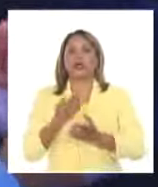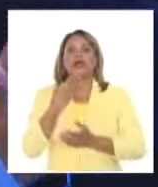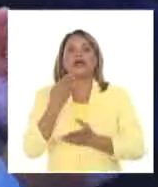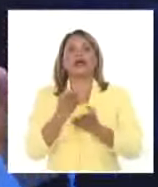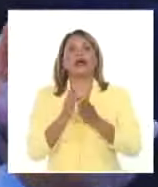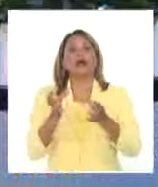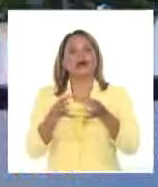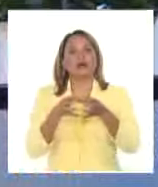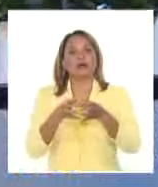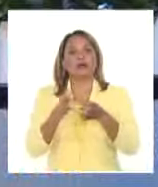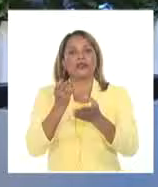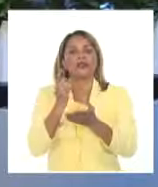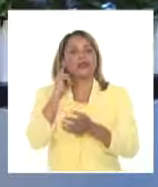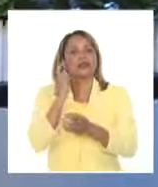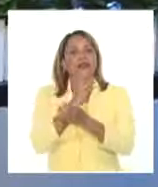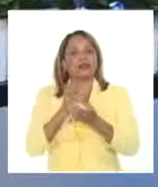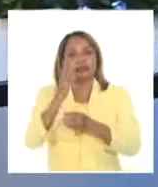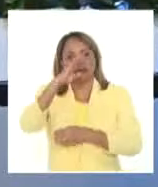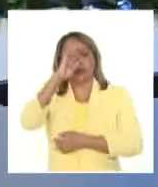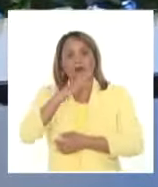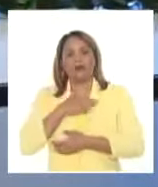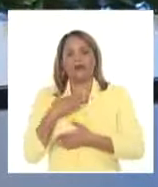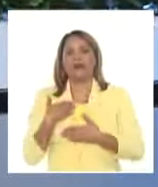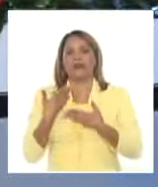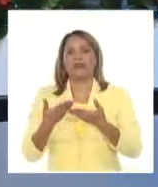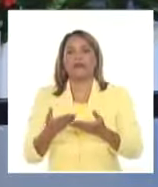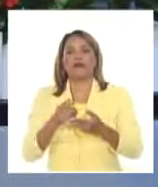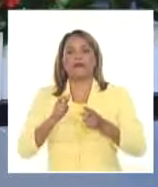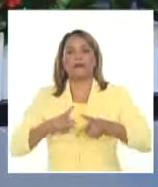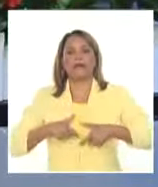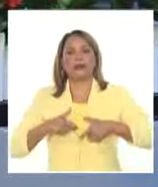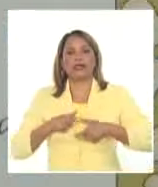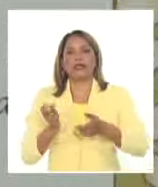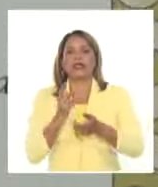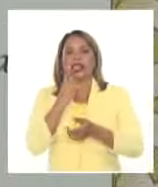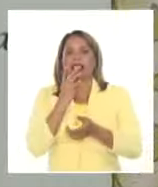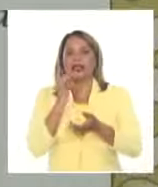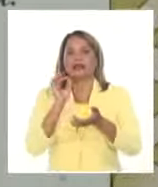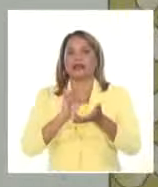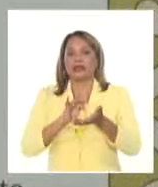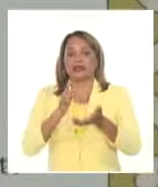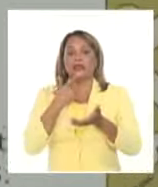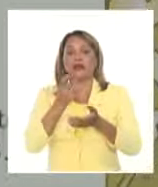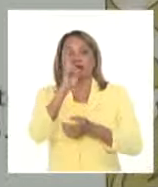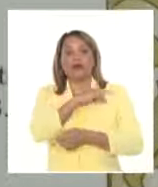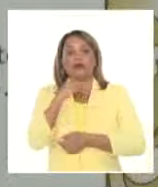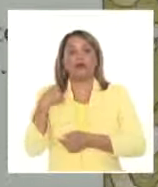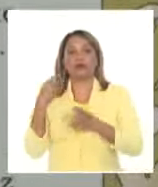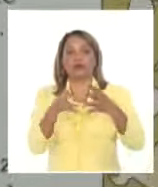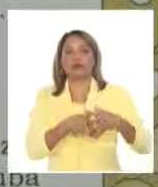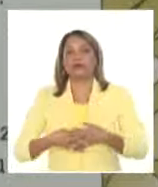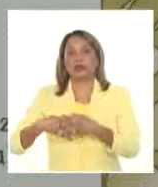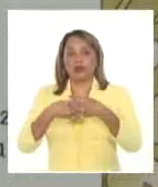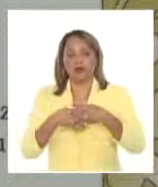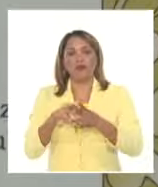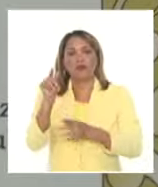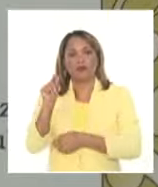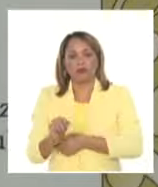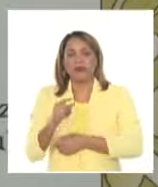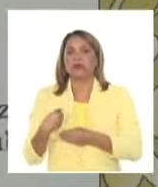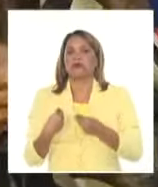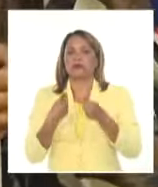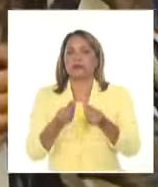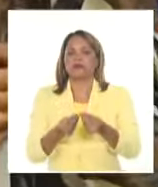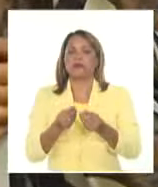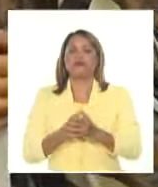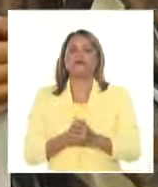de miembro correspondiente, la medalla conmemorativa y el sello de esa institución al doctor estadounidense Joshua Peter Klein, por sus